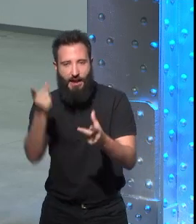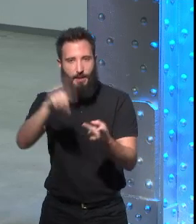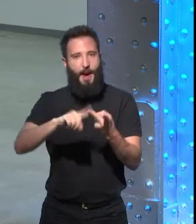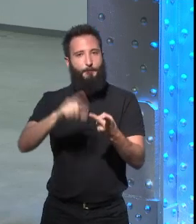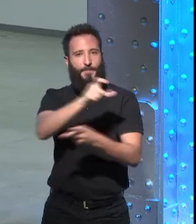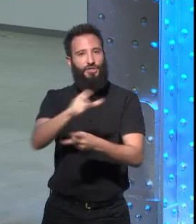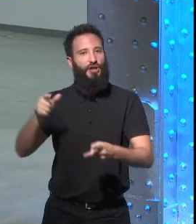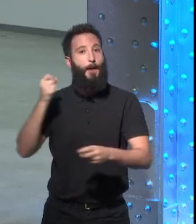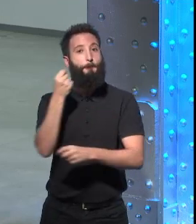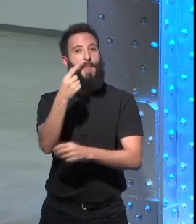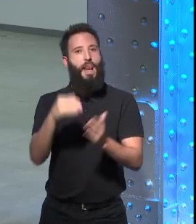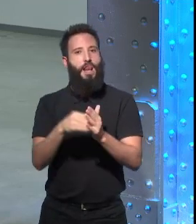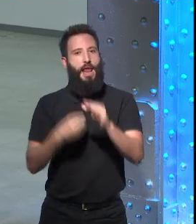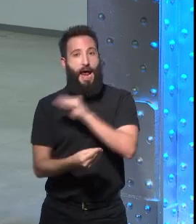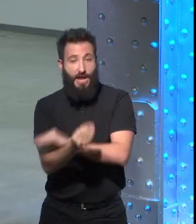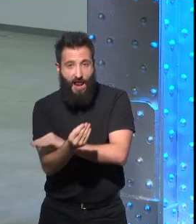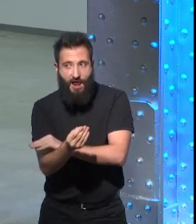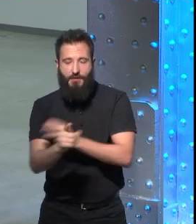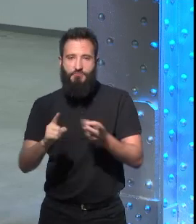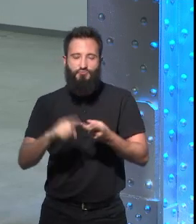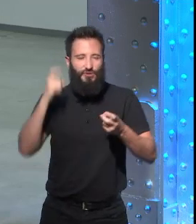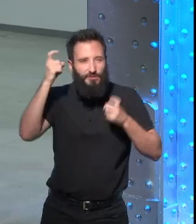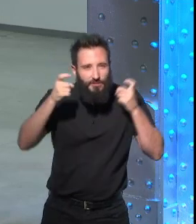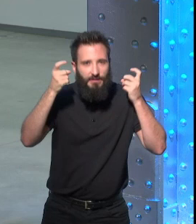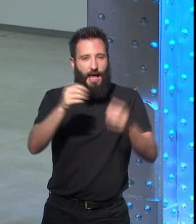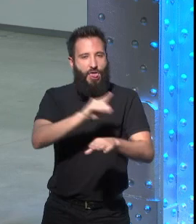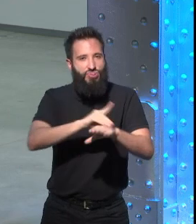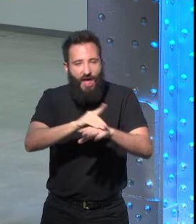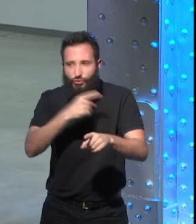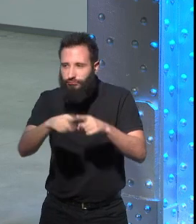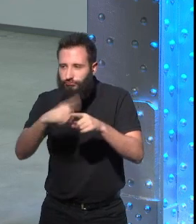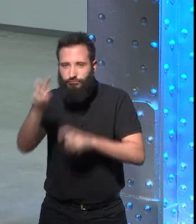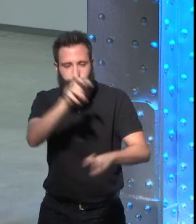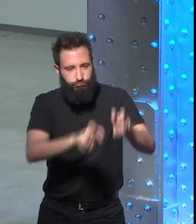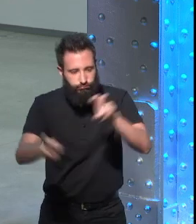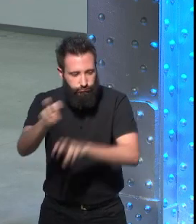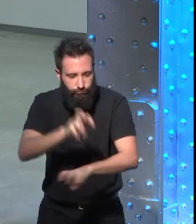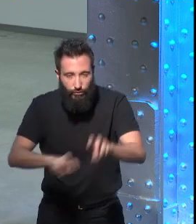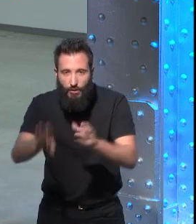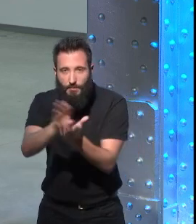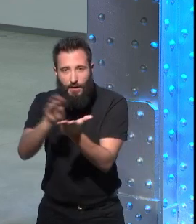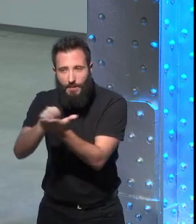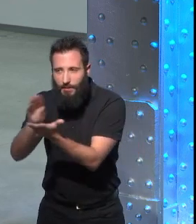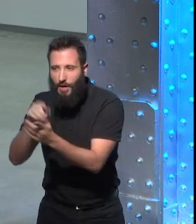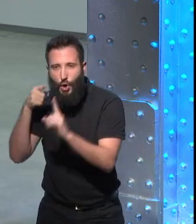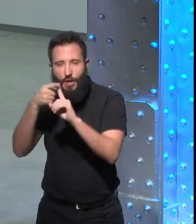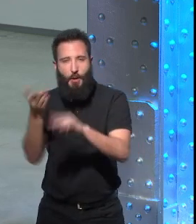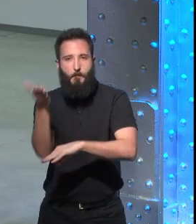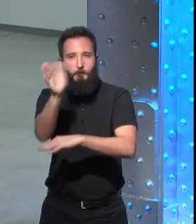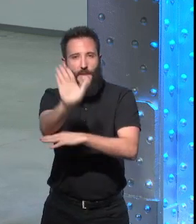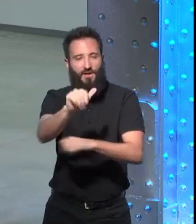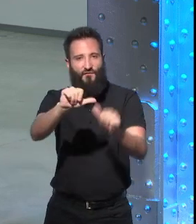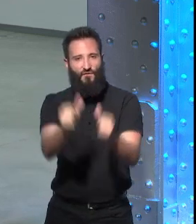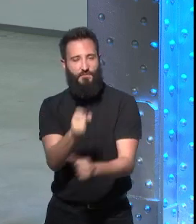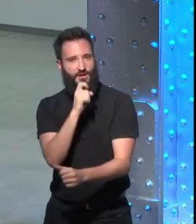millennials, pues intenté buscar datos para ver cómo plantear la exposición y la experiencia